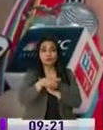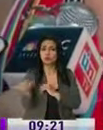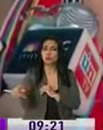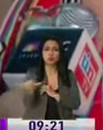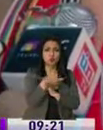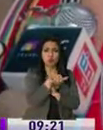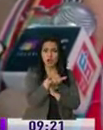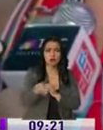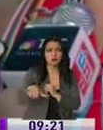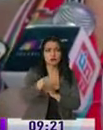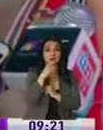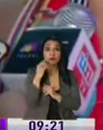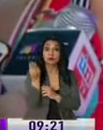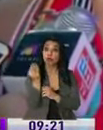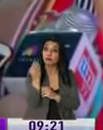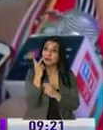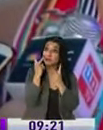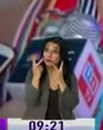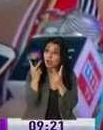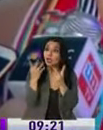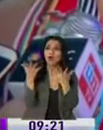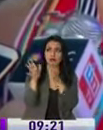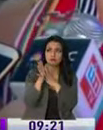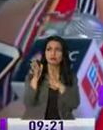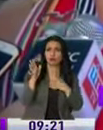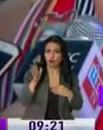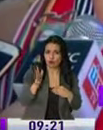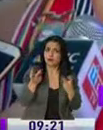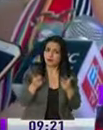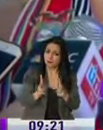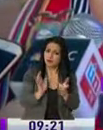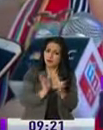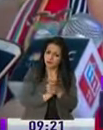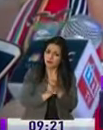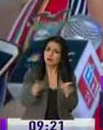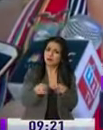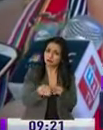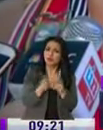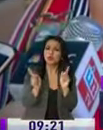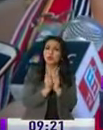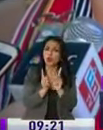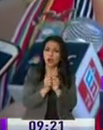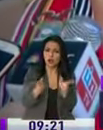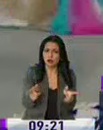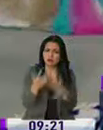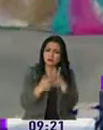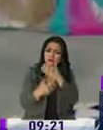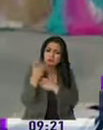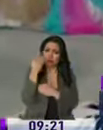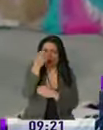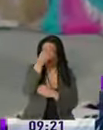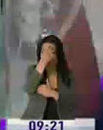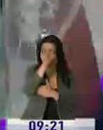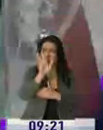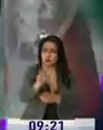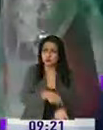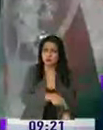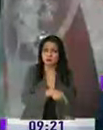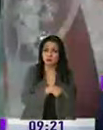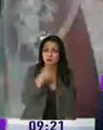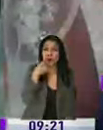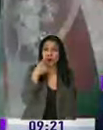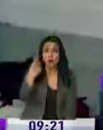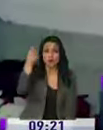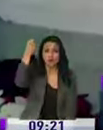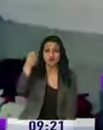igual a nuestros jóvenes sáchilas, también para que se casen de manera ancestral. Un sabio es quien